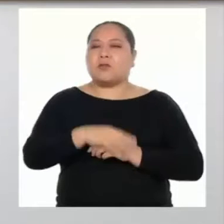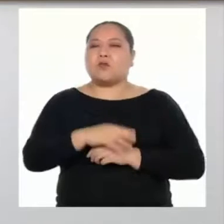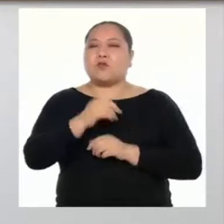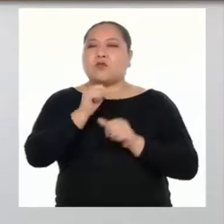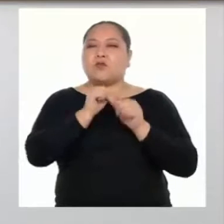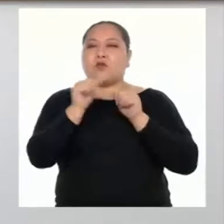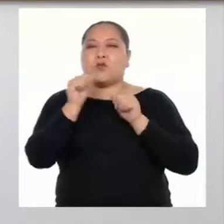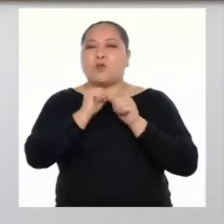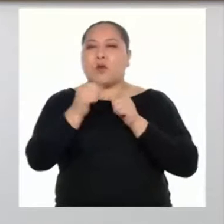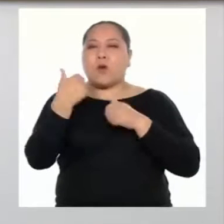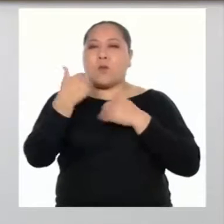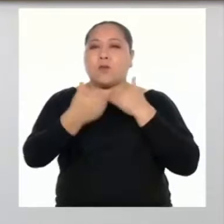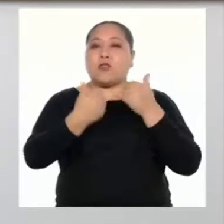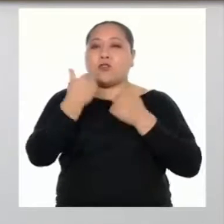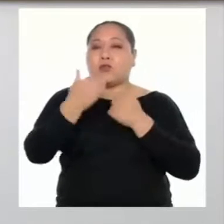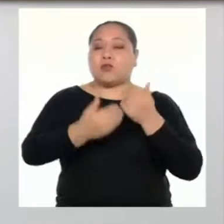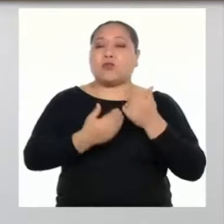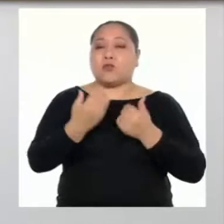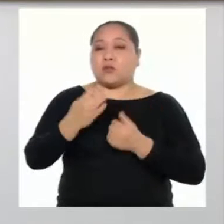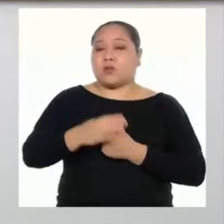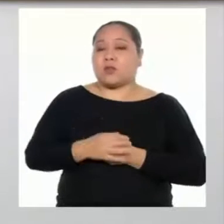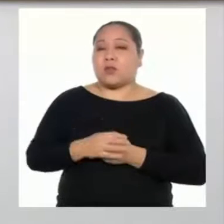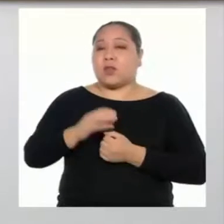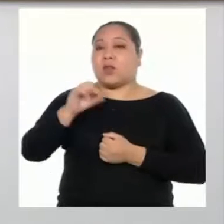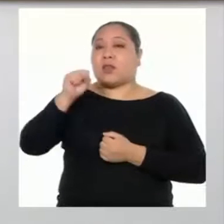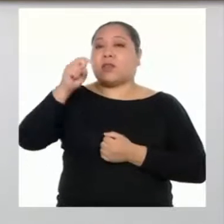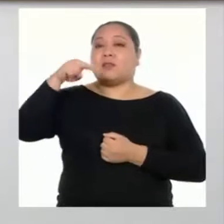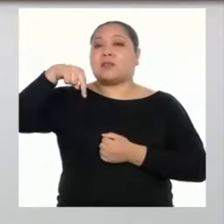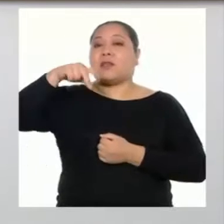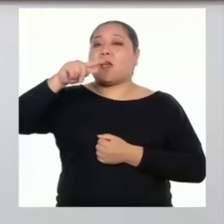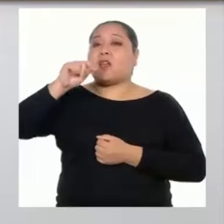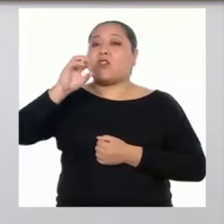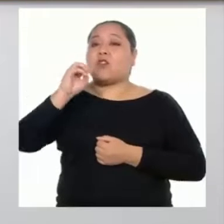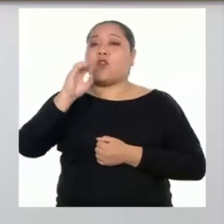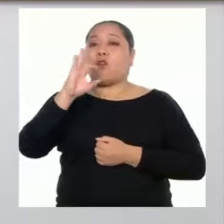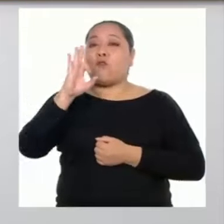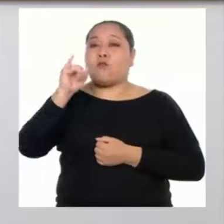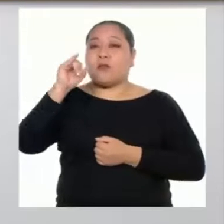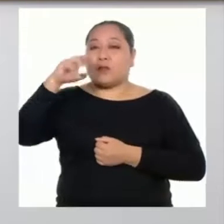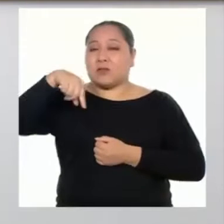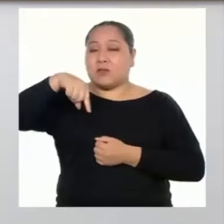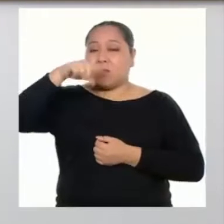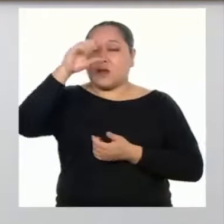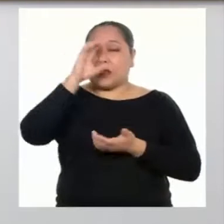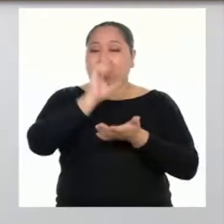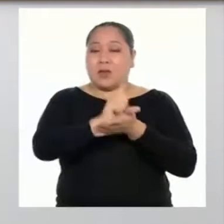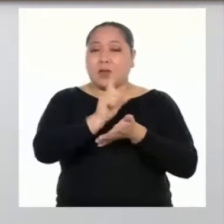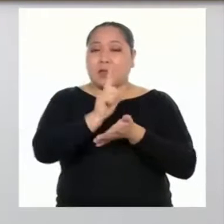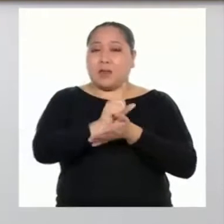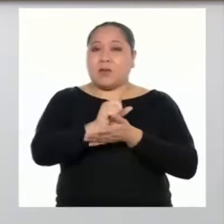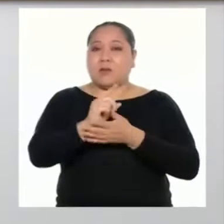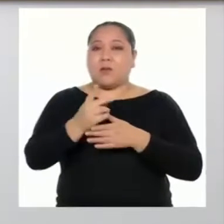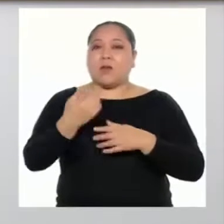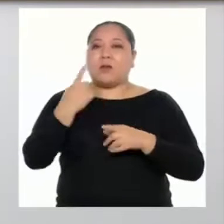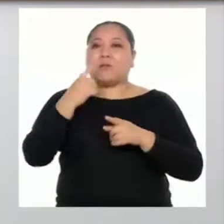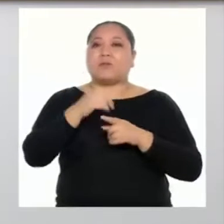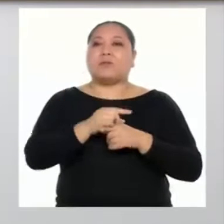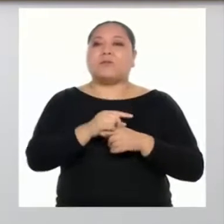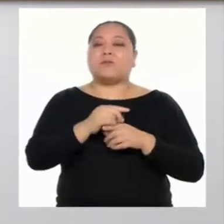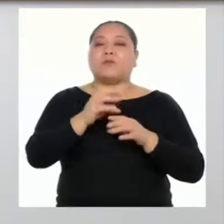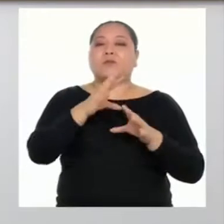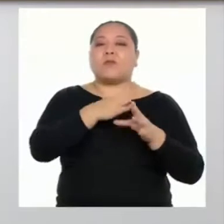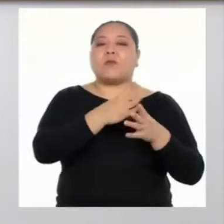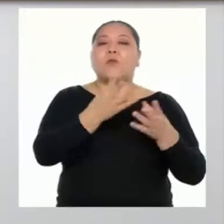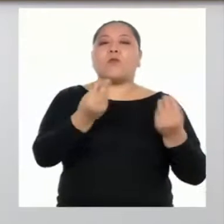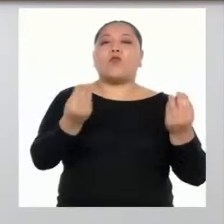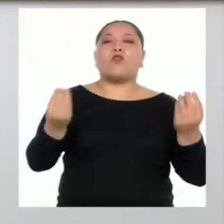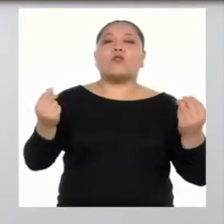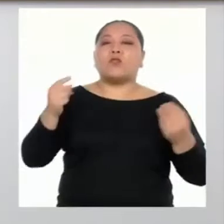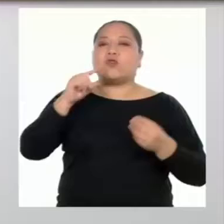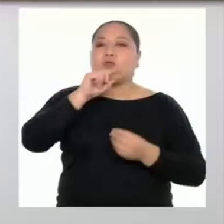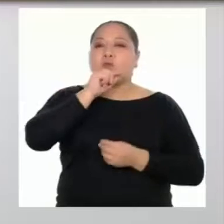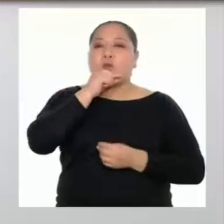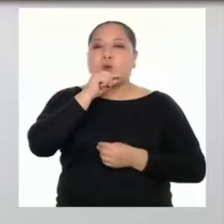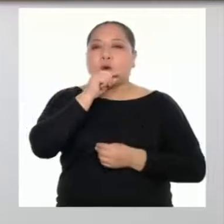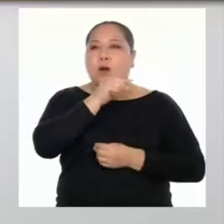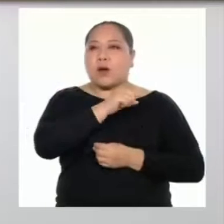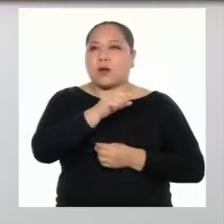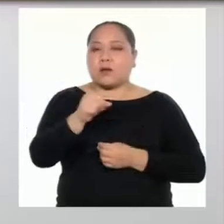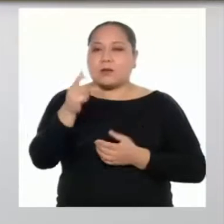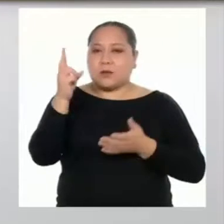de personas procesadas por el Tribunal del Santo Oficio en Lima corresponde a la población